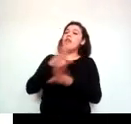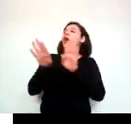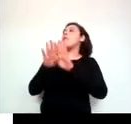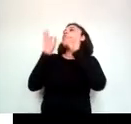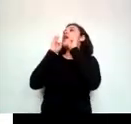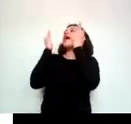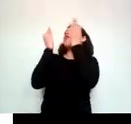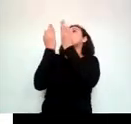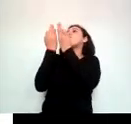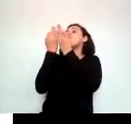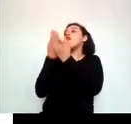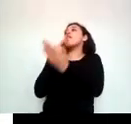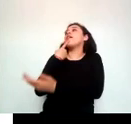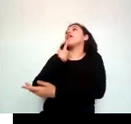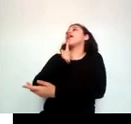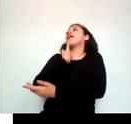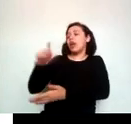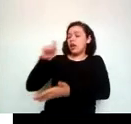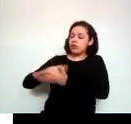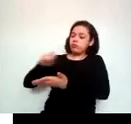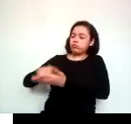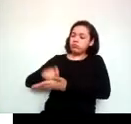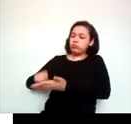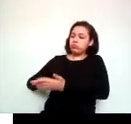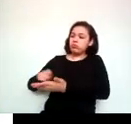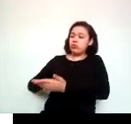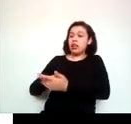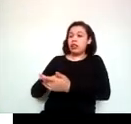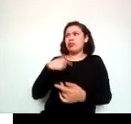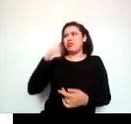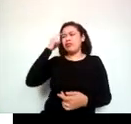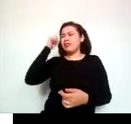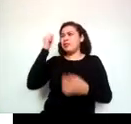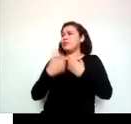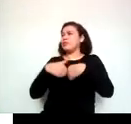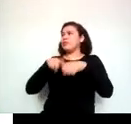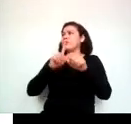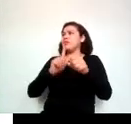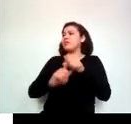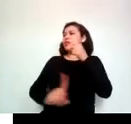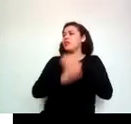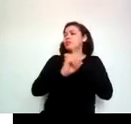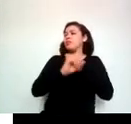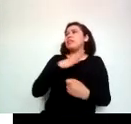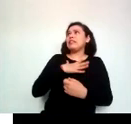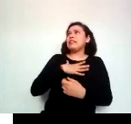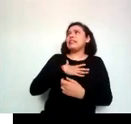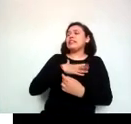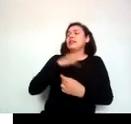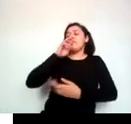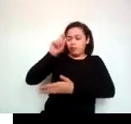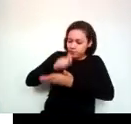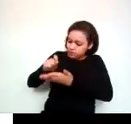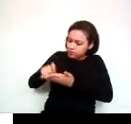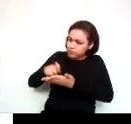través del cual poner una queja sobre algún factor de riesgo psicosocial que sienta que está afectando al trabajador o que ponga